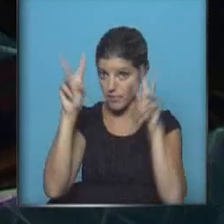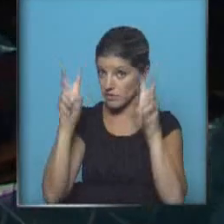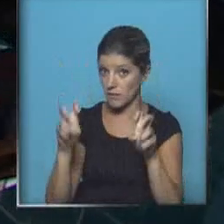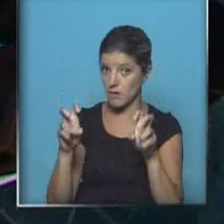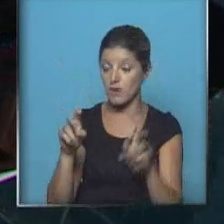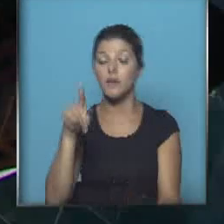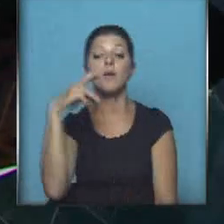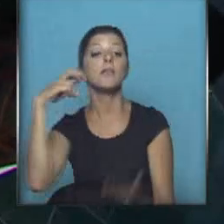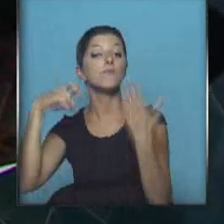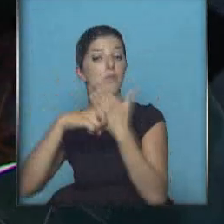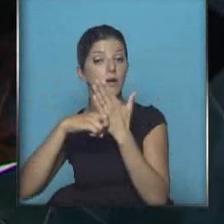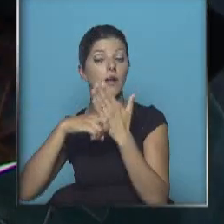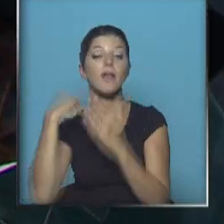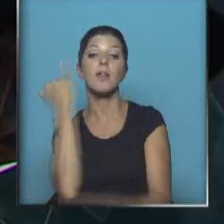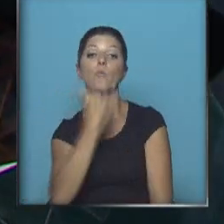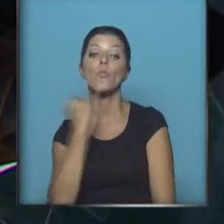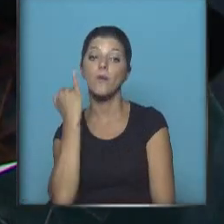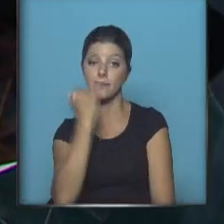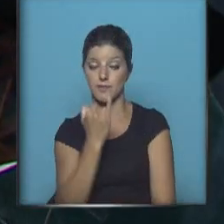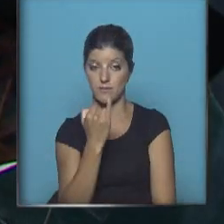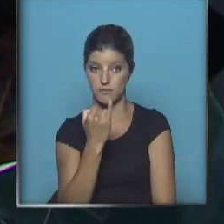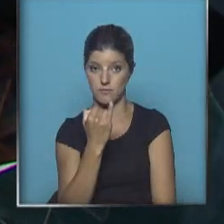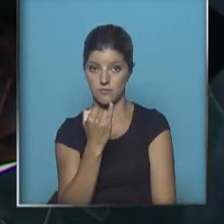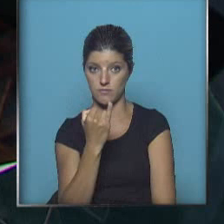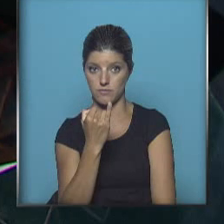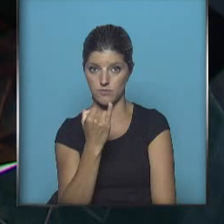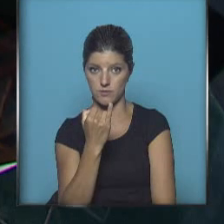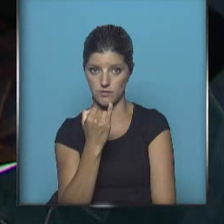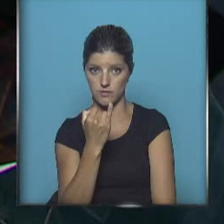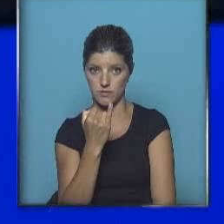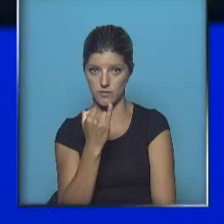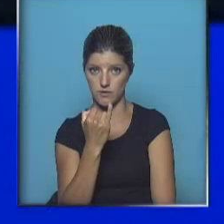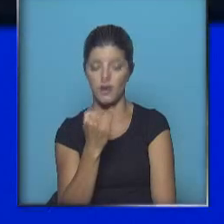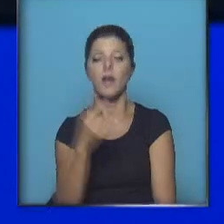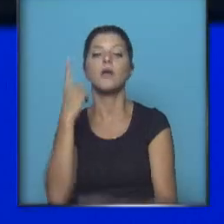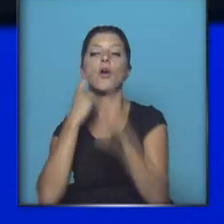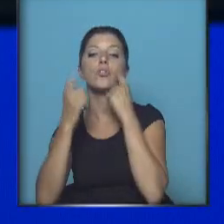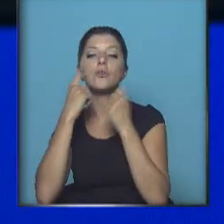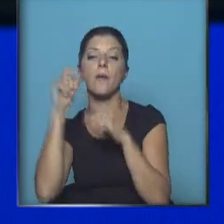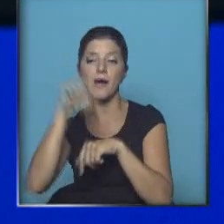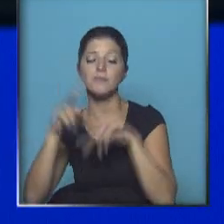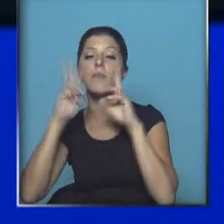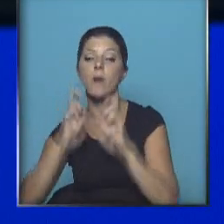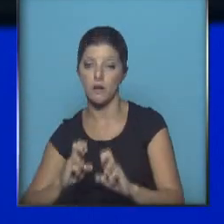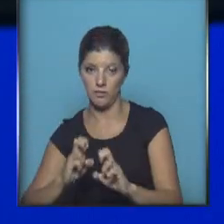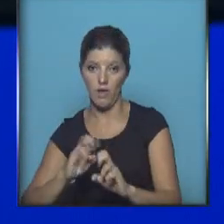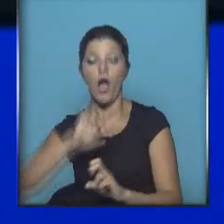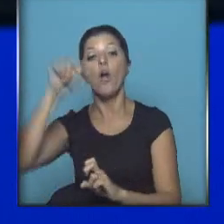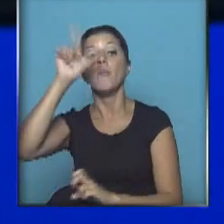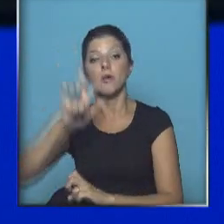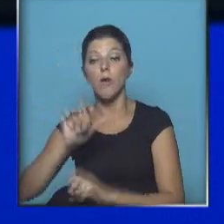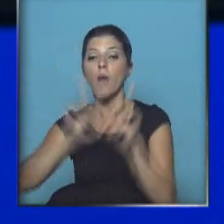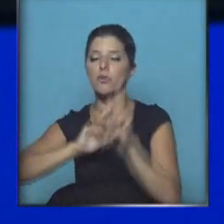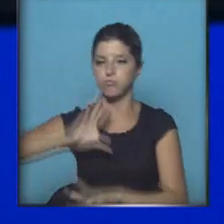y Nisman le cuenta a O'Donnell que el que manejaba la investigación era Stiuso. A veces se